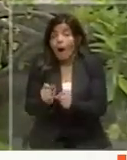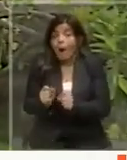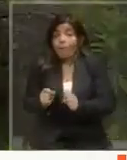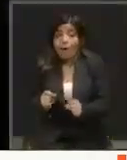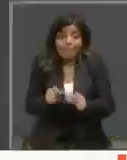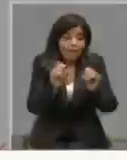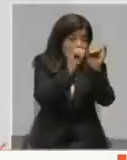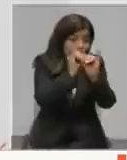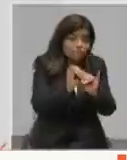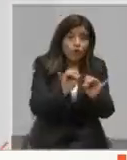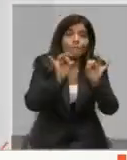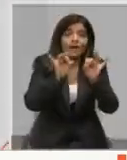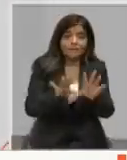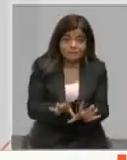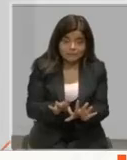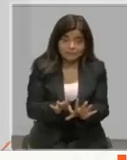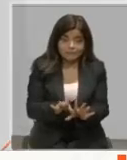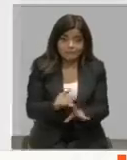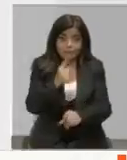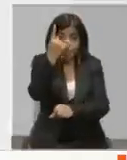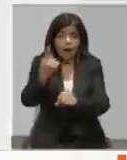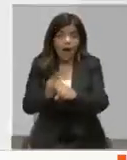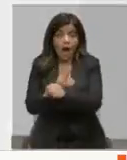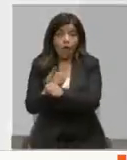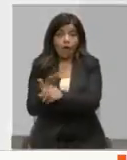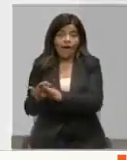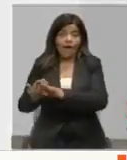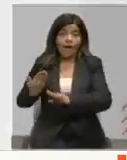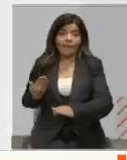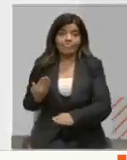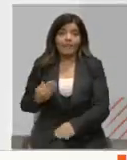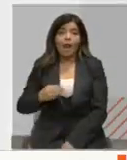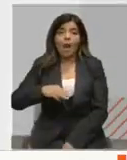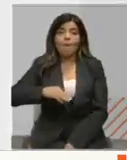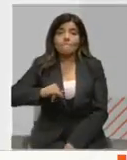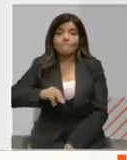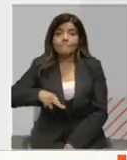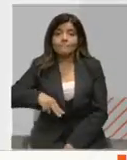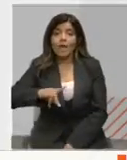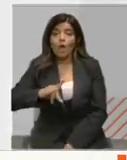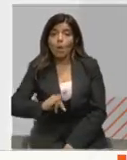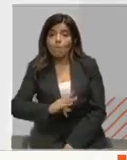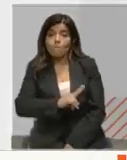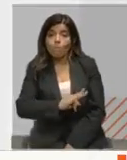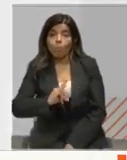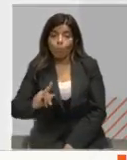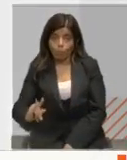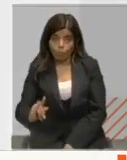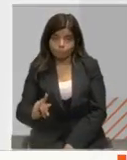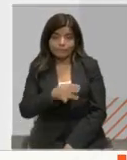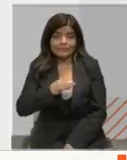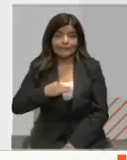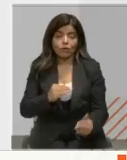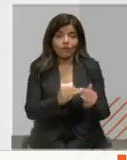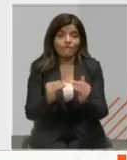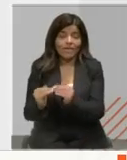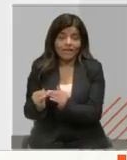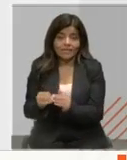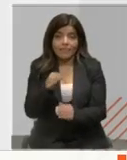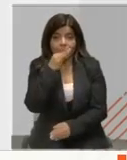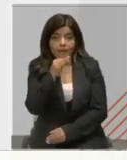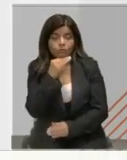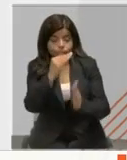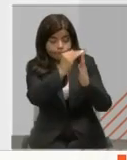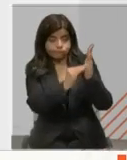operandi una hora antes de la exposición del contralor el minu ya había enviado un comunicado valorando los informes y asegurando que las